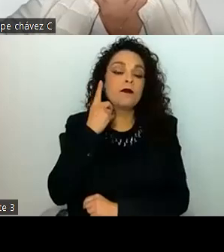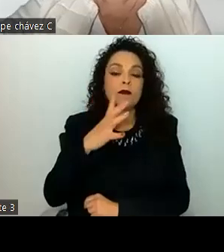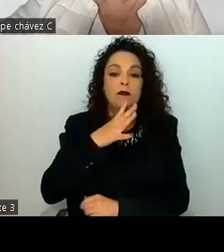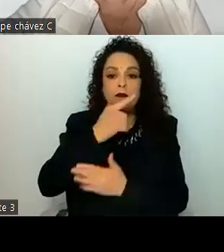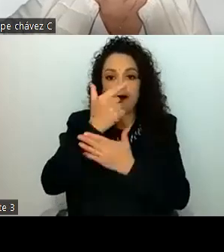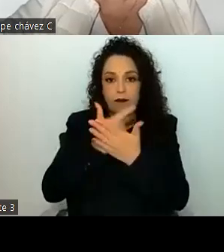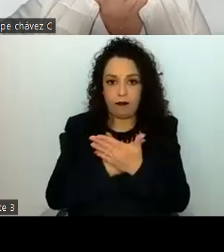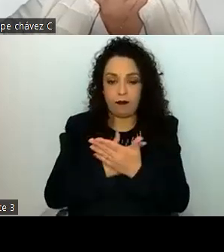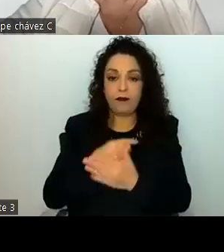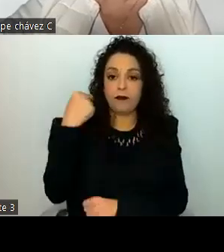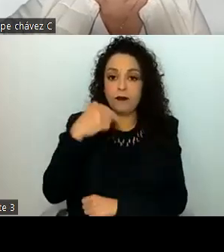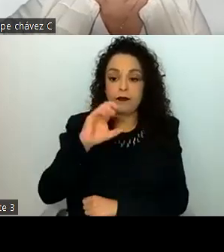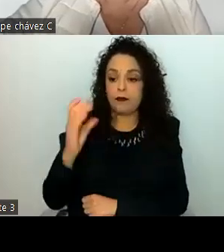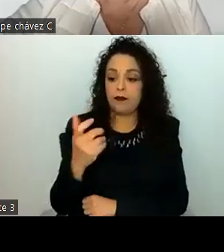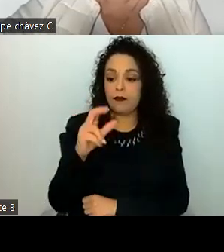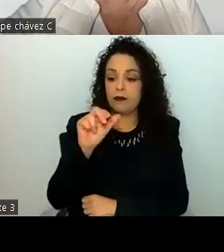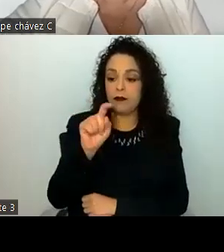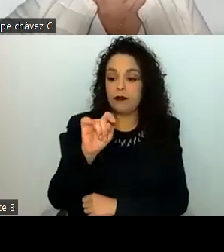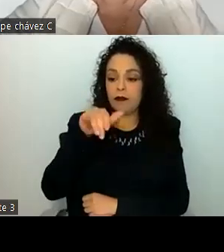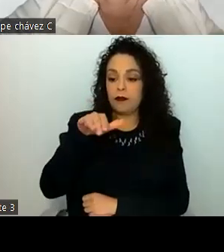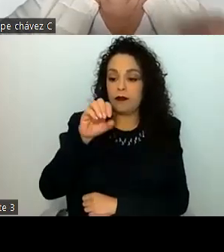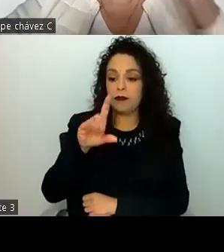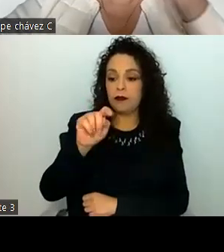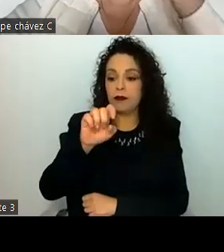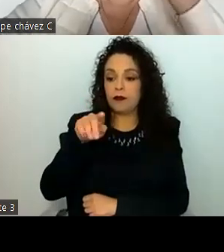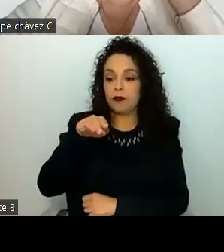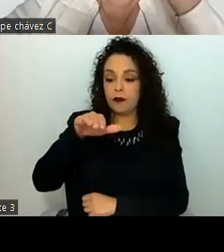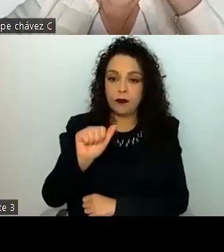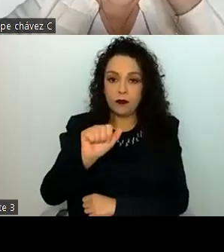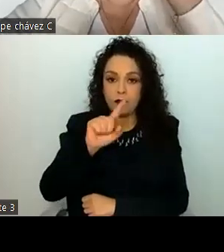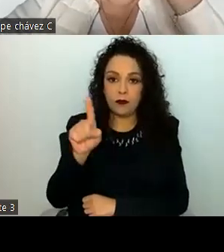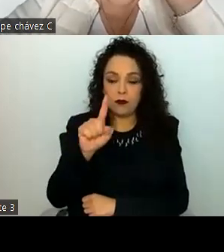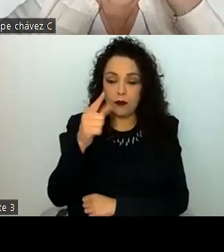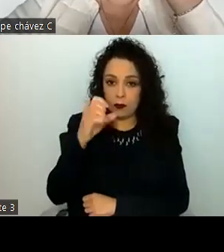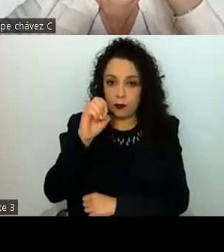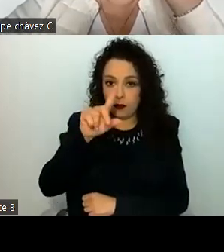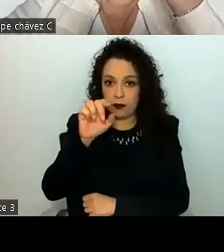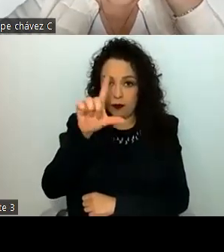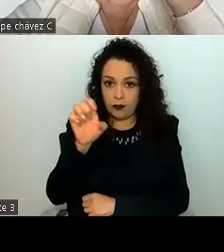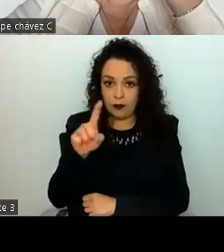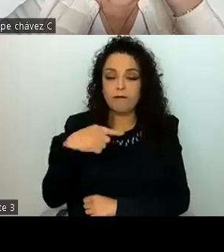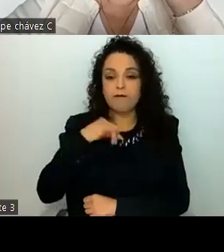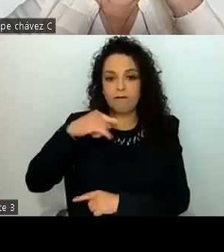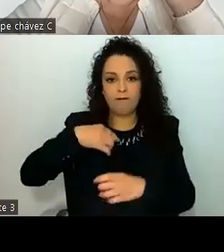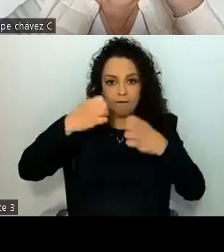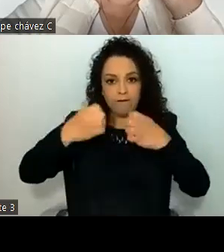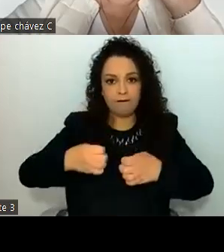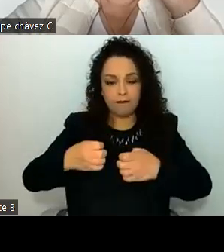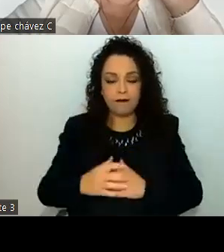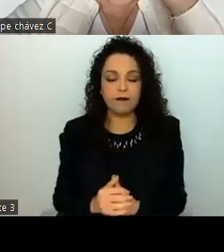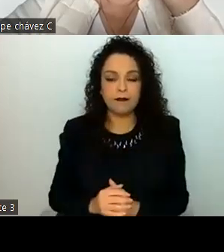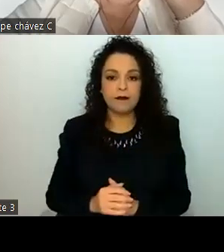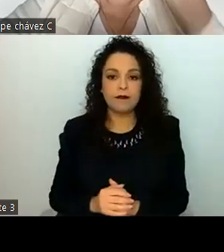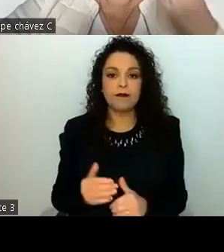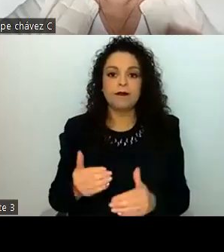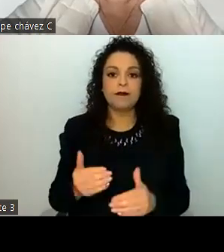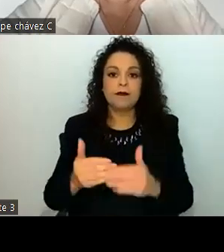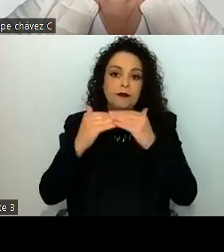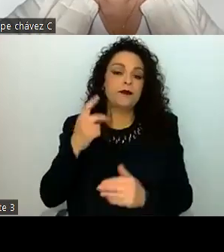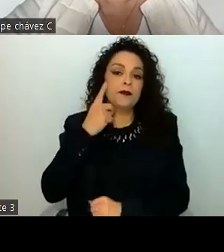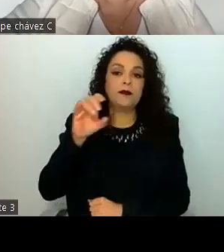Moctezuma González. Cristian Moctezuma González, presente. Diputado Jorge Gaviño